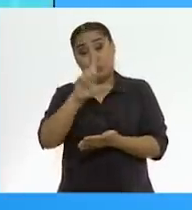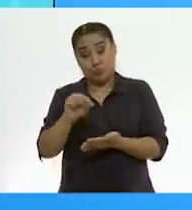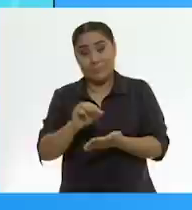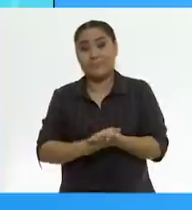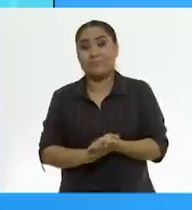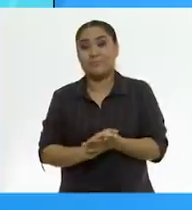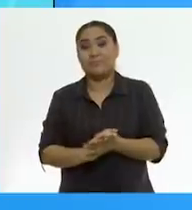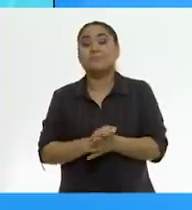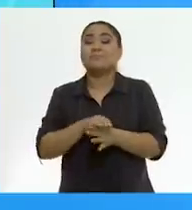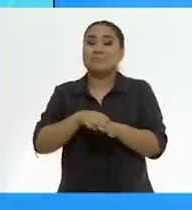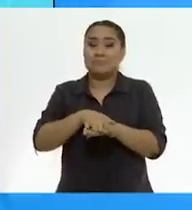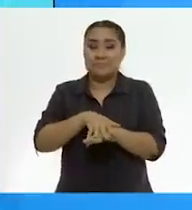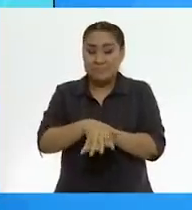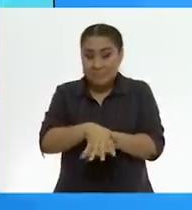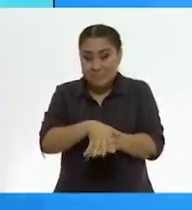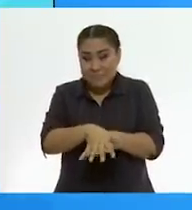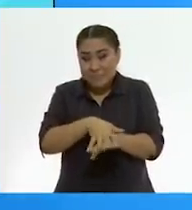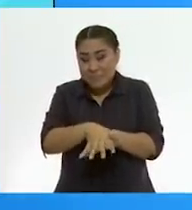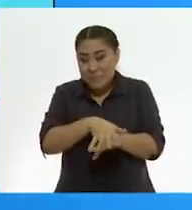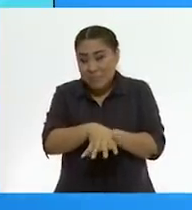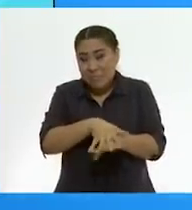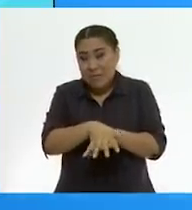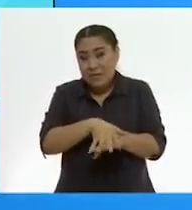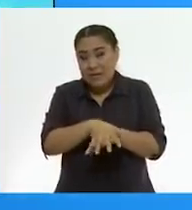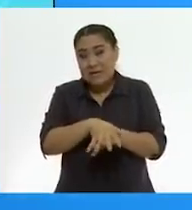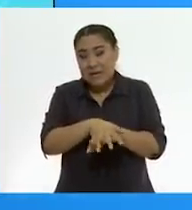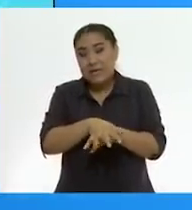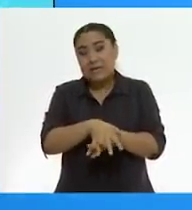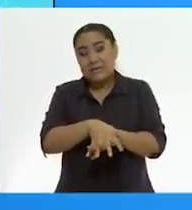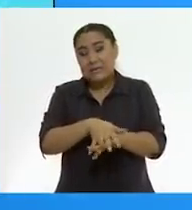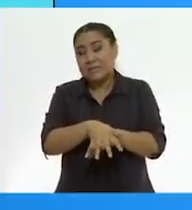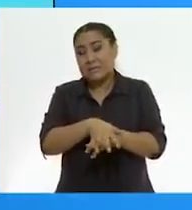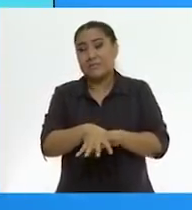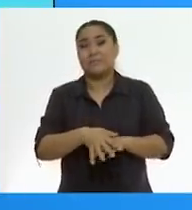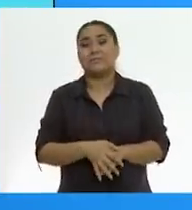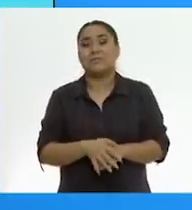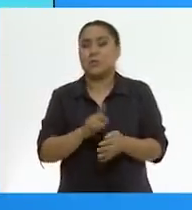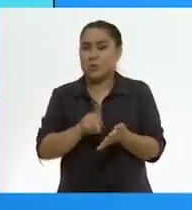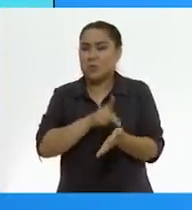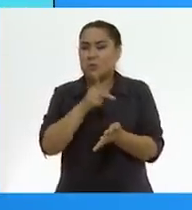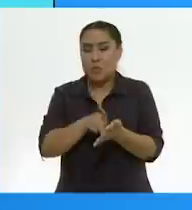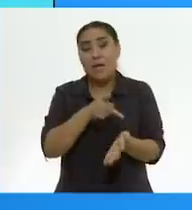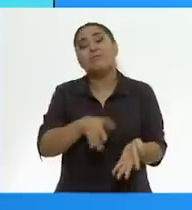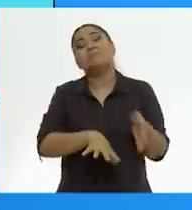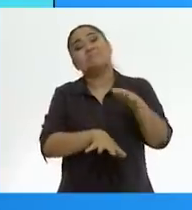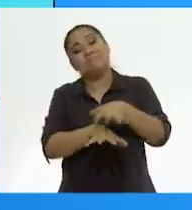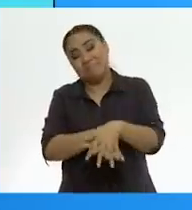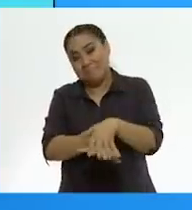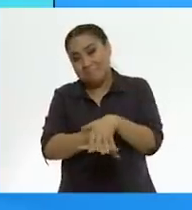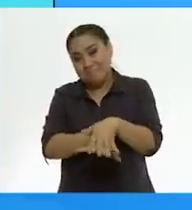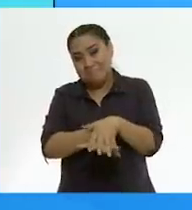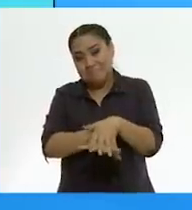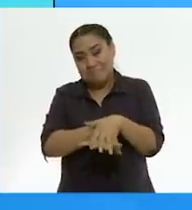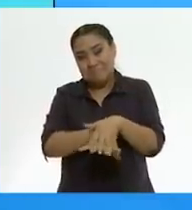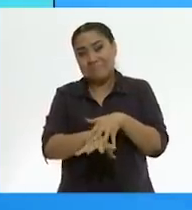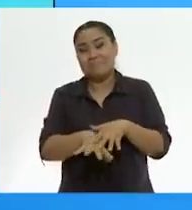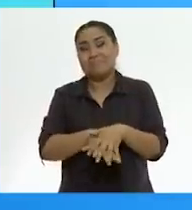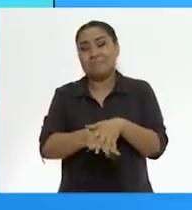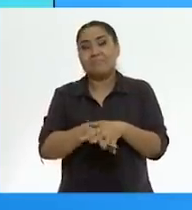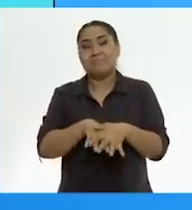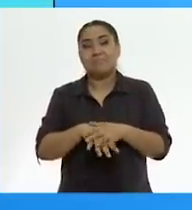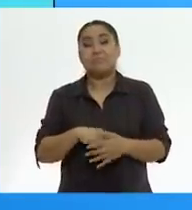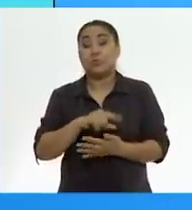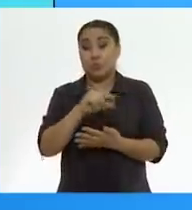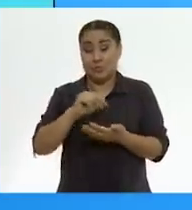la palma de una de tus manos contra el dorso de la otra, entrelazando los dedos. Repite lo mismo con la otra mano. Frota los